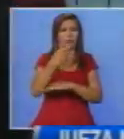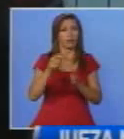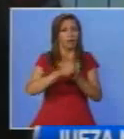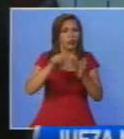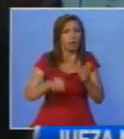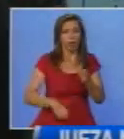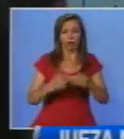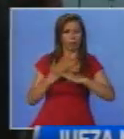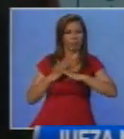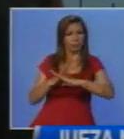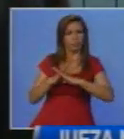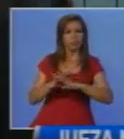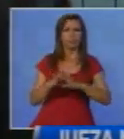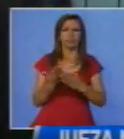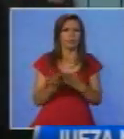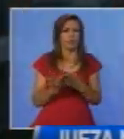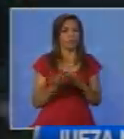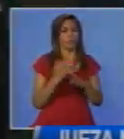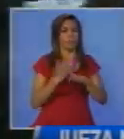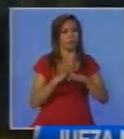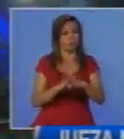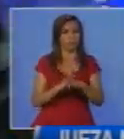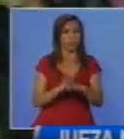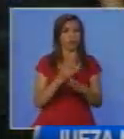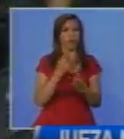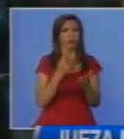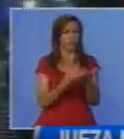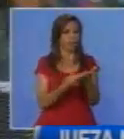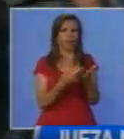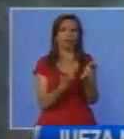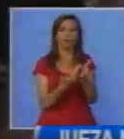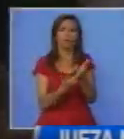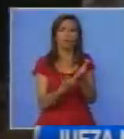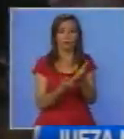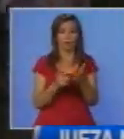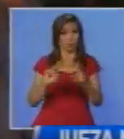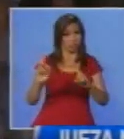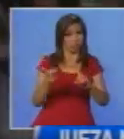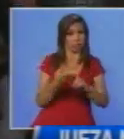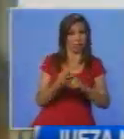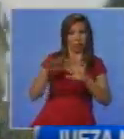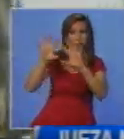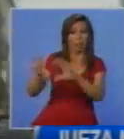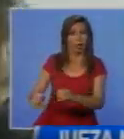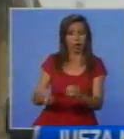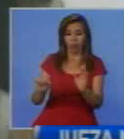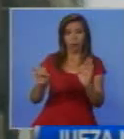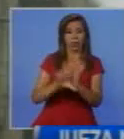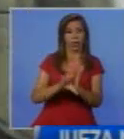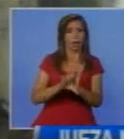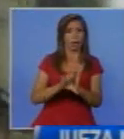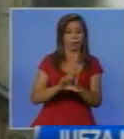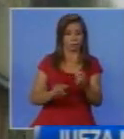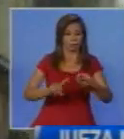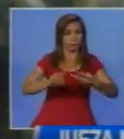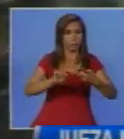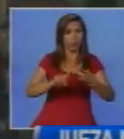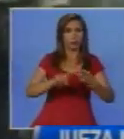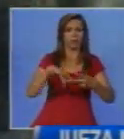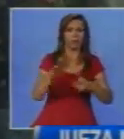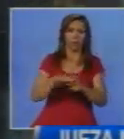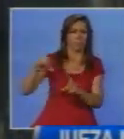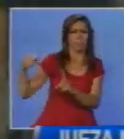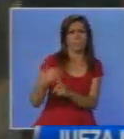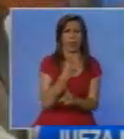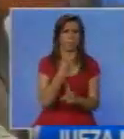con el argumento central de la defensa. Dicen que su detención fue ilegal y que posteriormente fueron torturados.